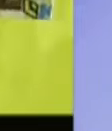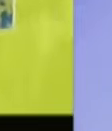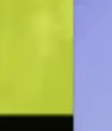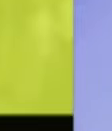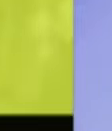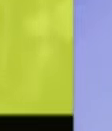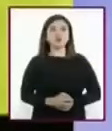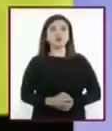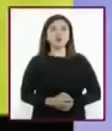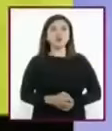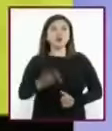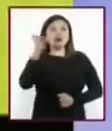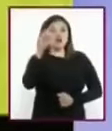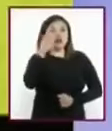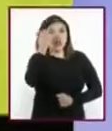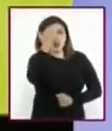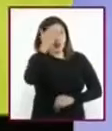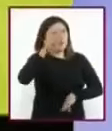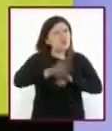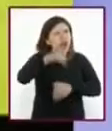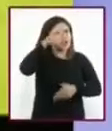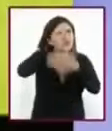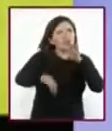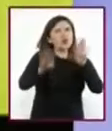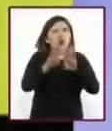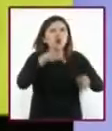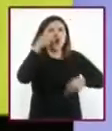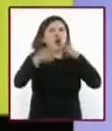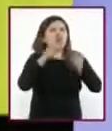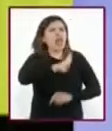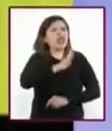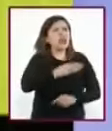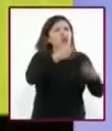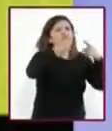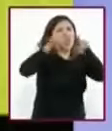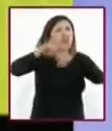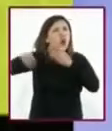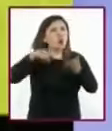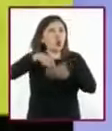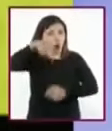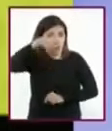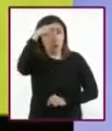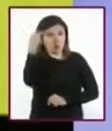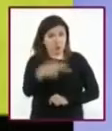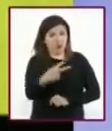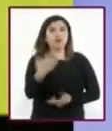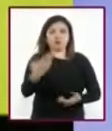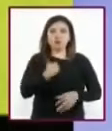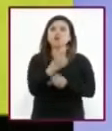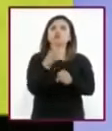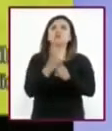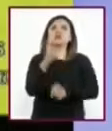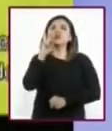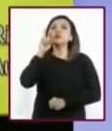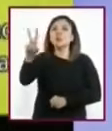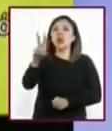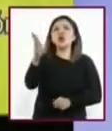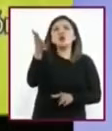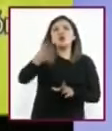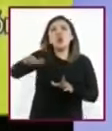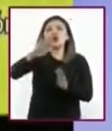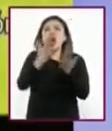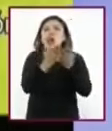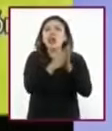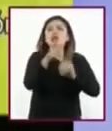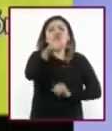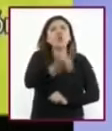Si te interesa conocer las distintas maneras de hablar el español en las regiones de México, te invitamos a que consultes en la